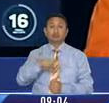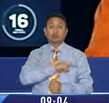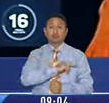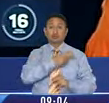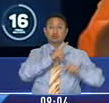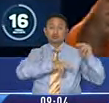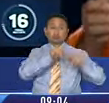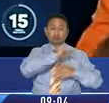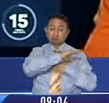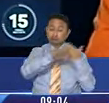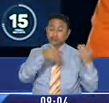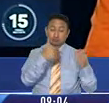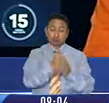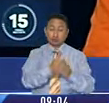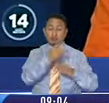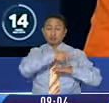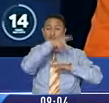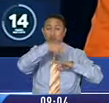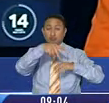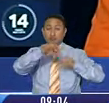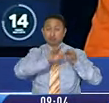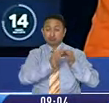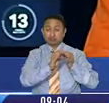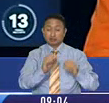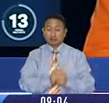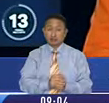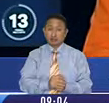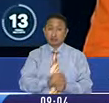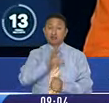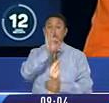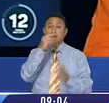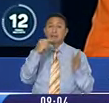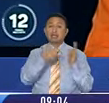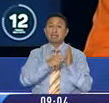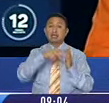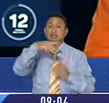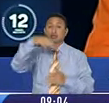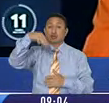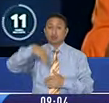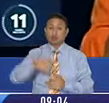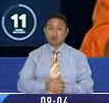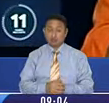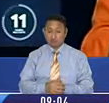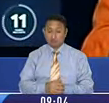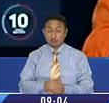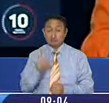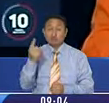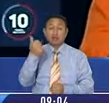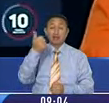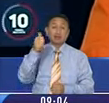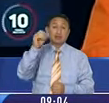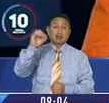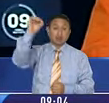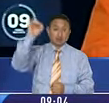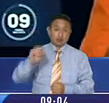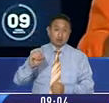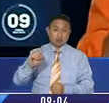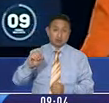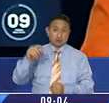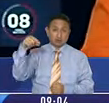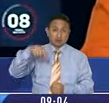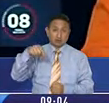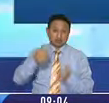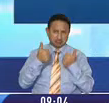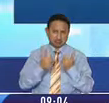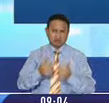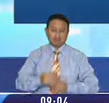reconstruiremos toda la red vial de Pichincha, son prácticamente 9.000 kilómetros, de los cuales solo el 10% está en